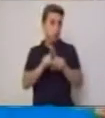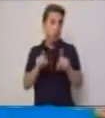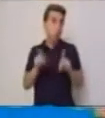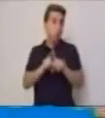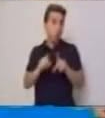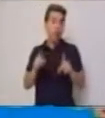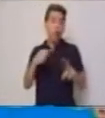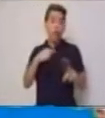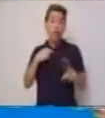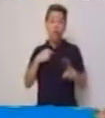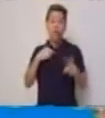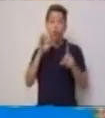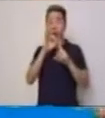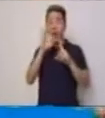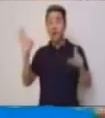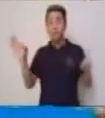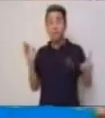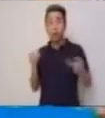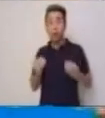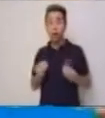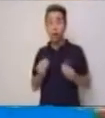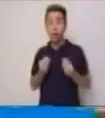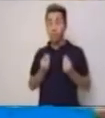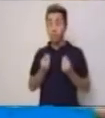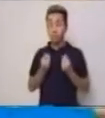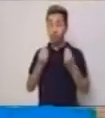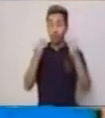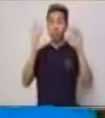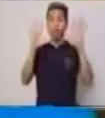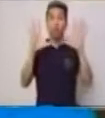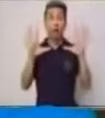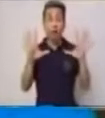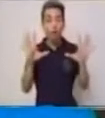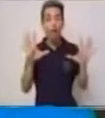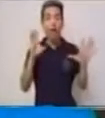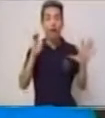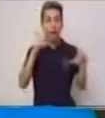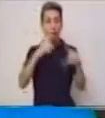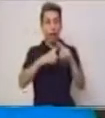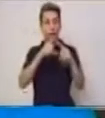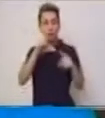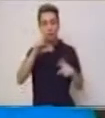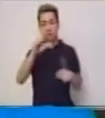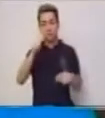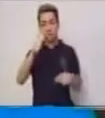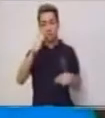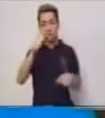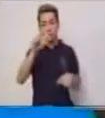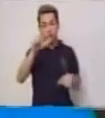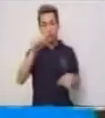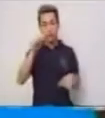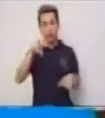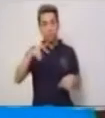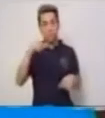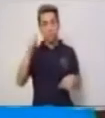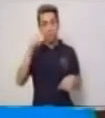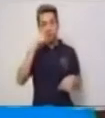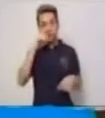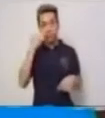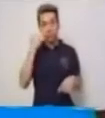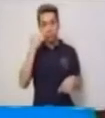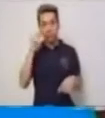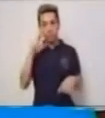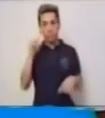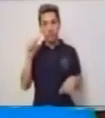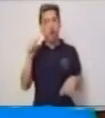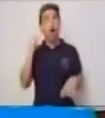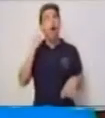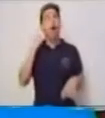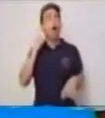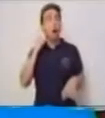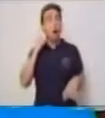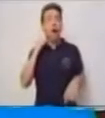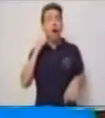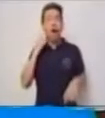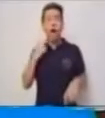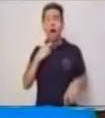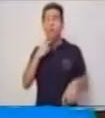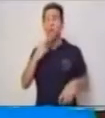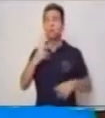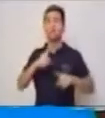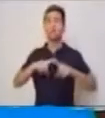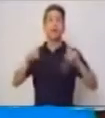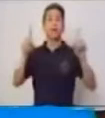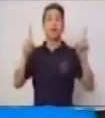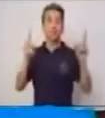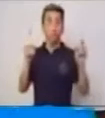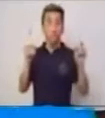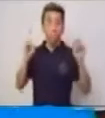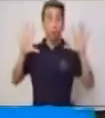o interrogativa, las personas con la capacidad visual pueden escucharlo y diferenciar